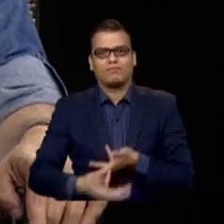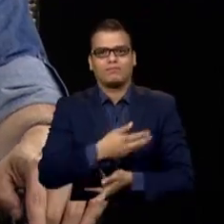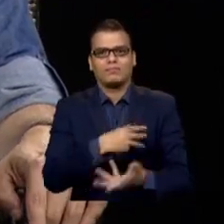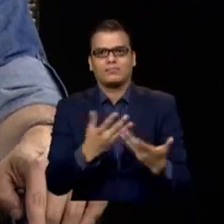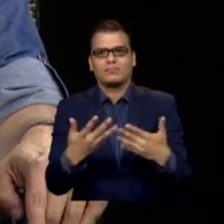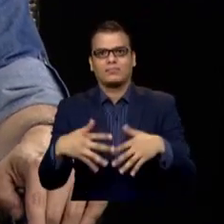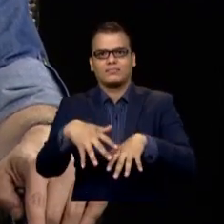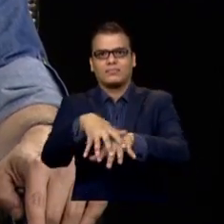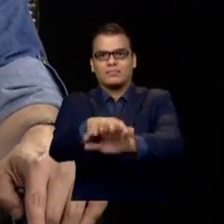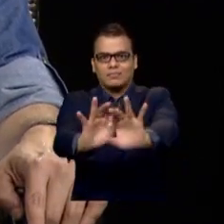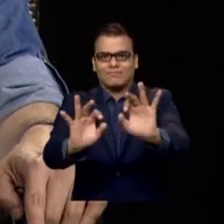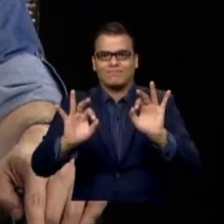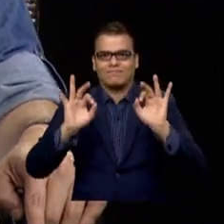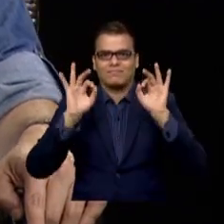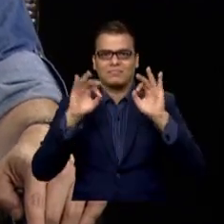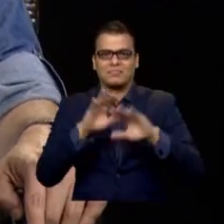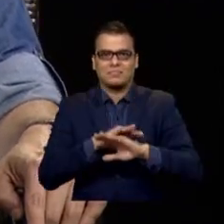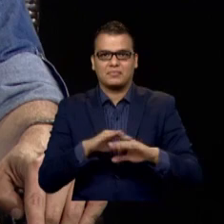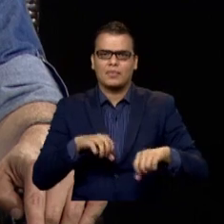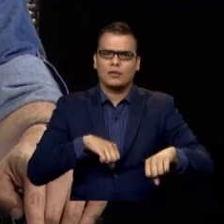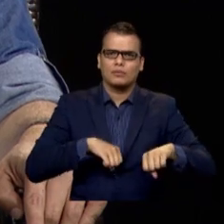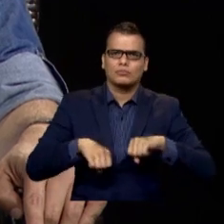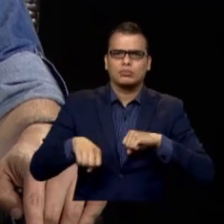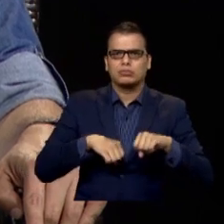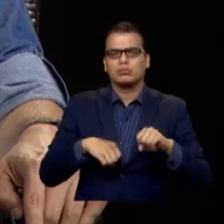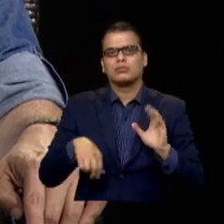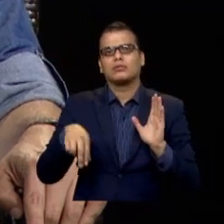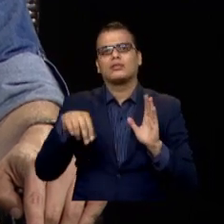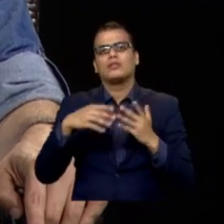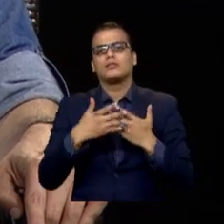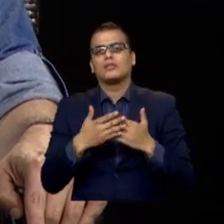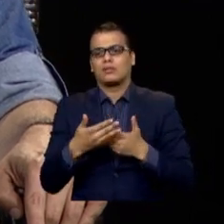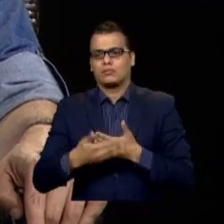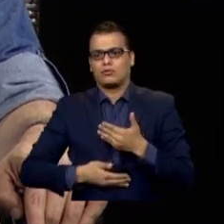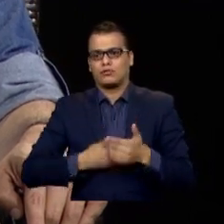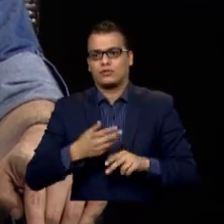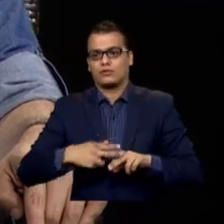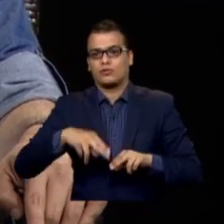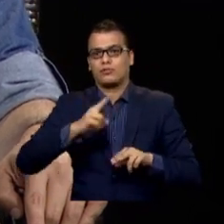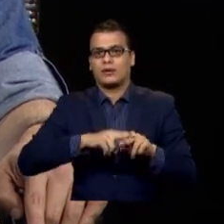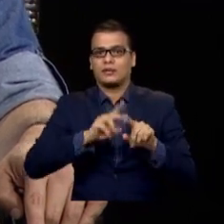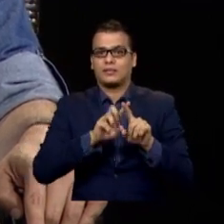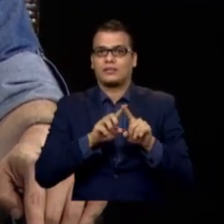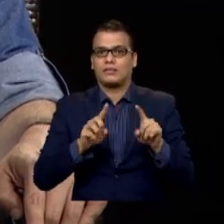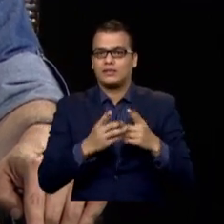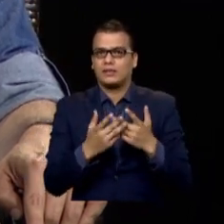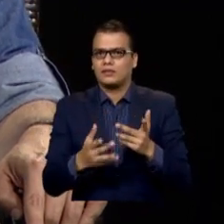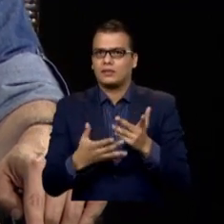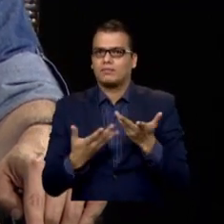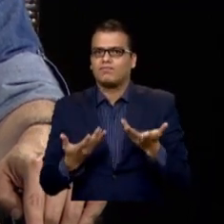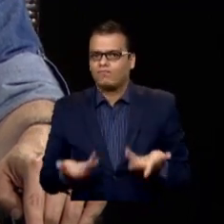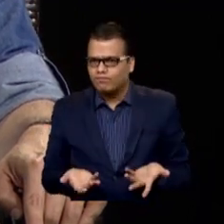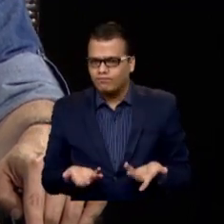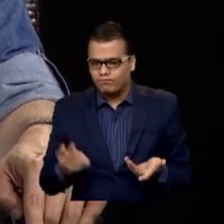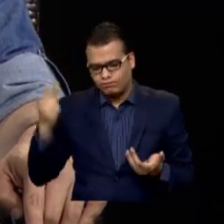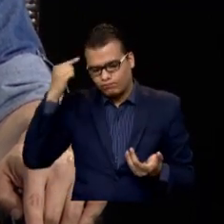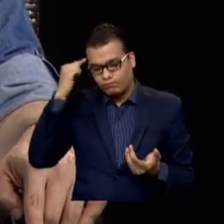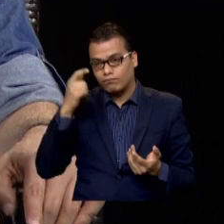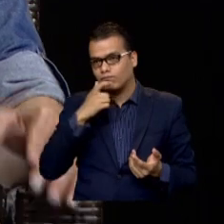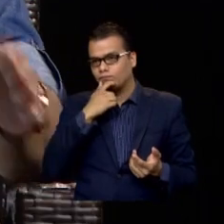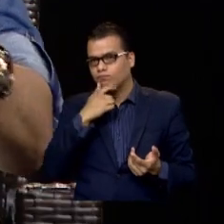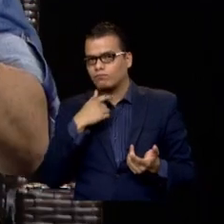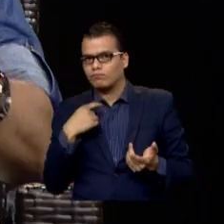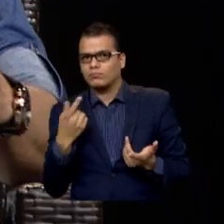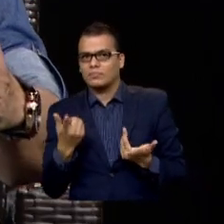distinta, es el momento de construir otro tipo de normalidad. Es una normalidad mucho más vinculada desde el sistema y la